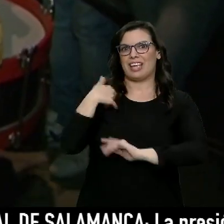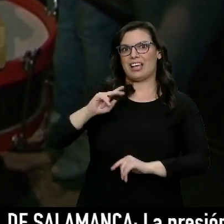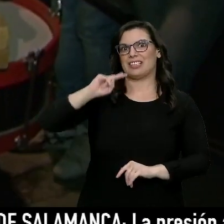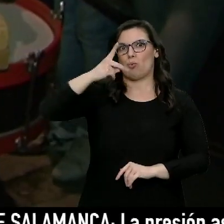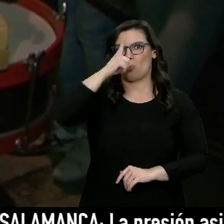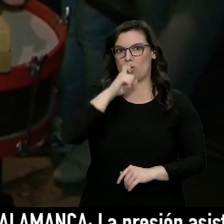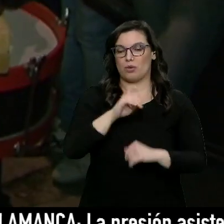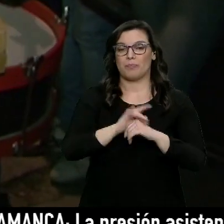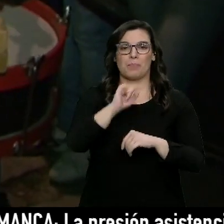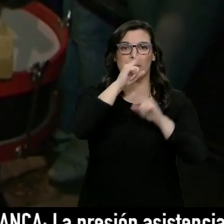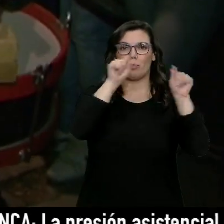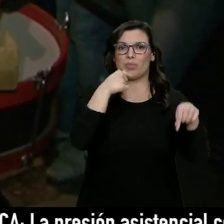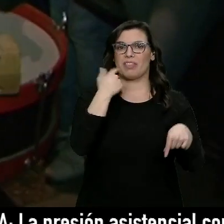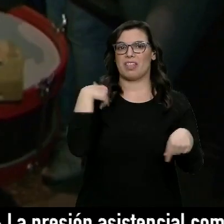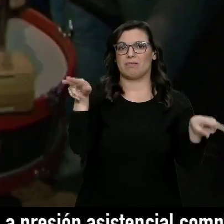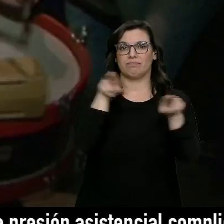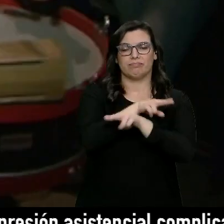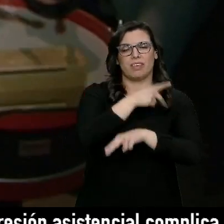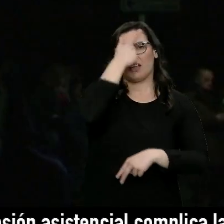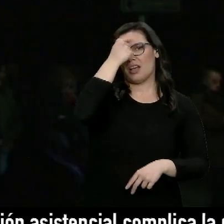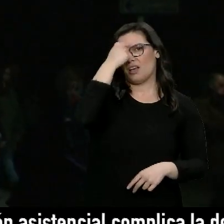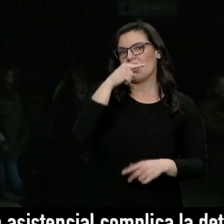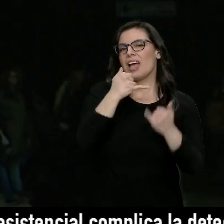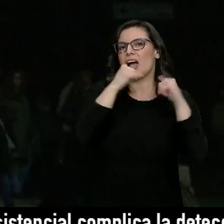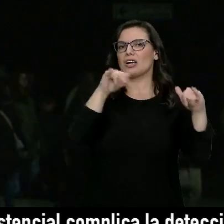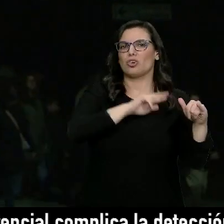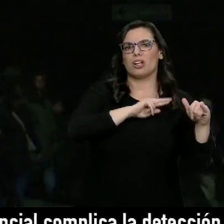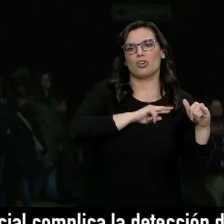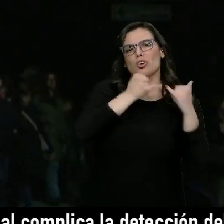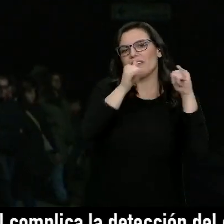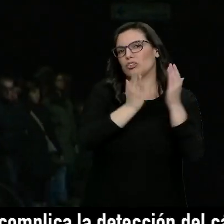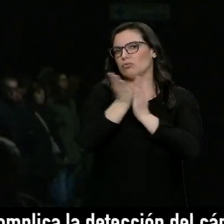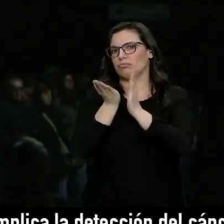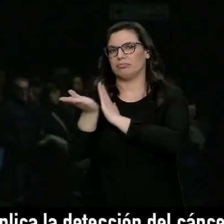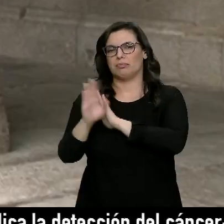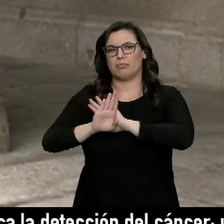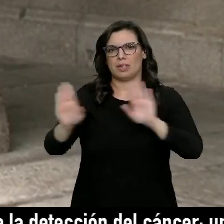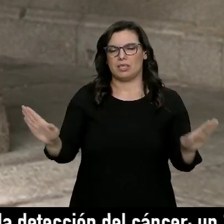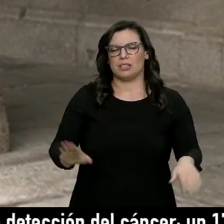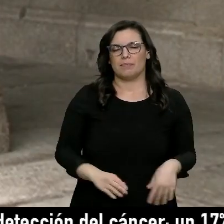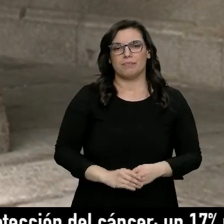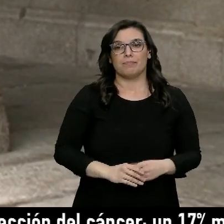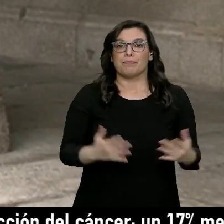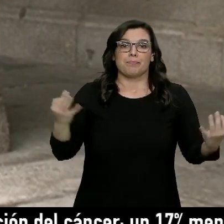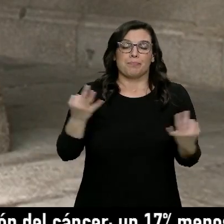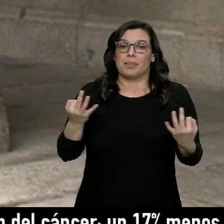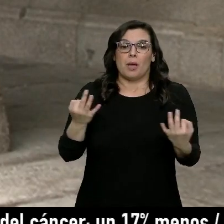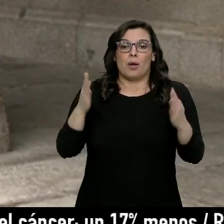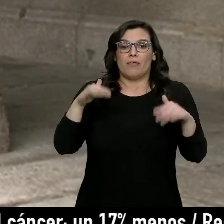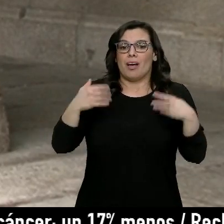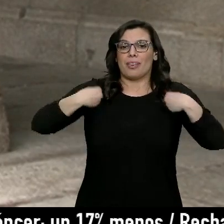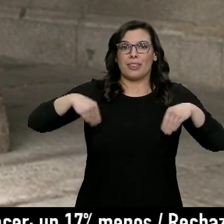que cancela es Ávila. Solo se harán actos religiosos y eventos alternativos. Tendremos que vivir solamente